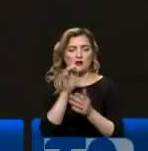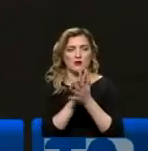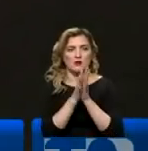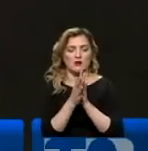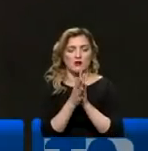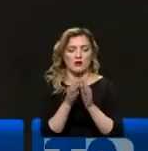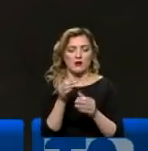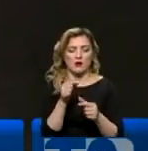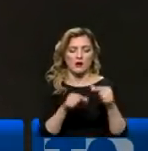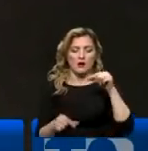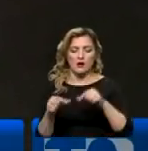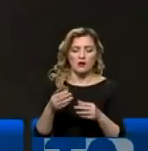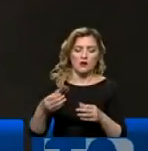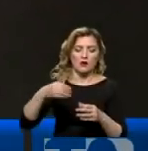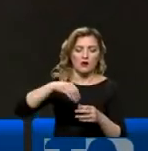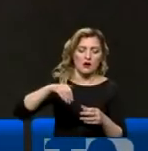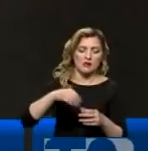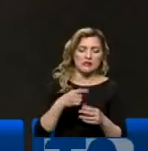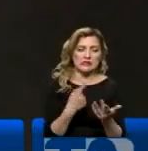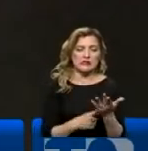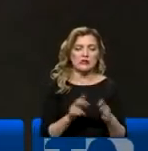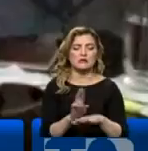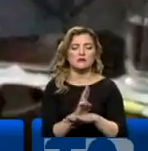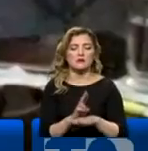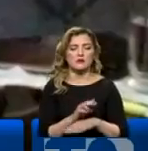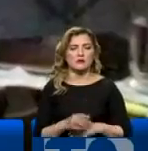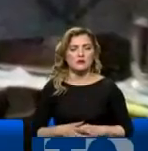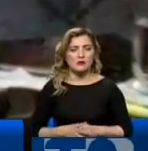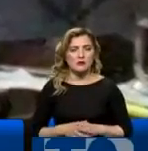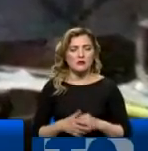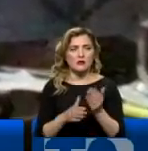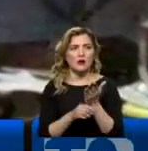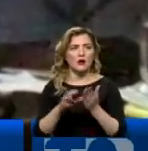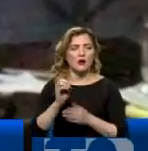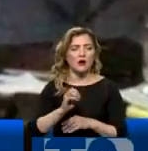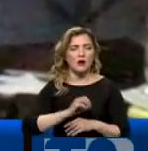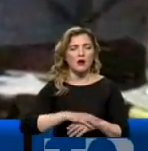unos líquidos que las autoridades no pudieron determinar su uso. Los hermanos